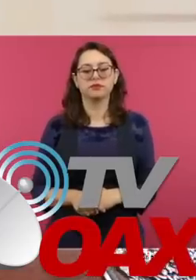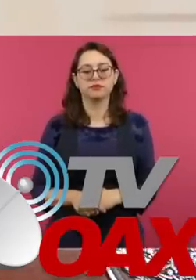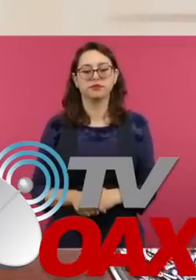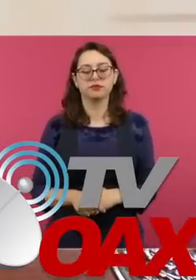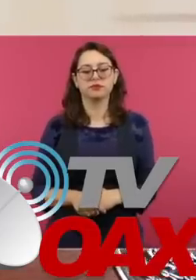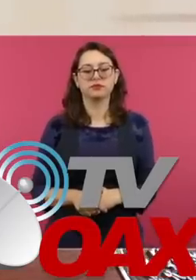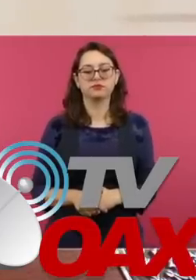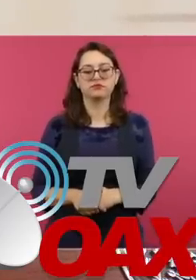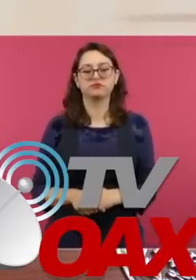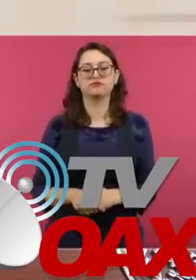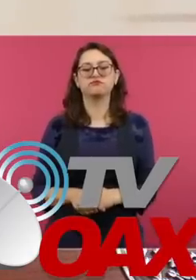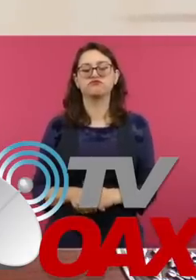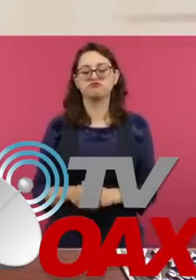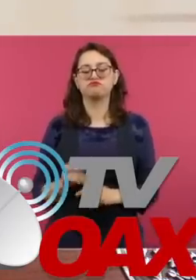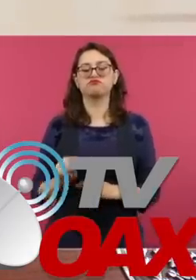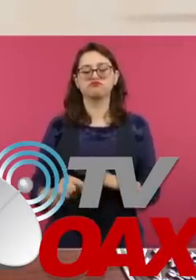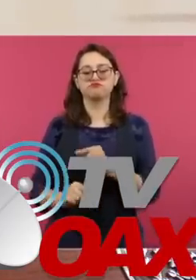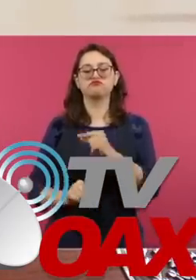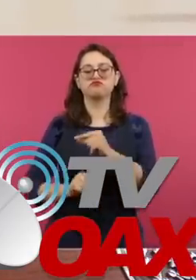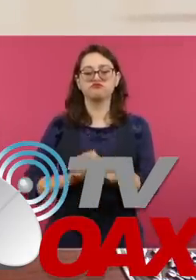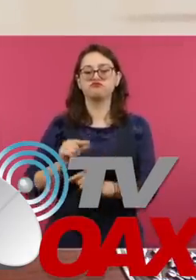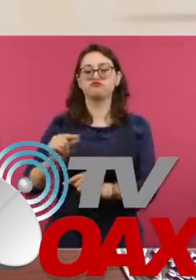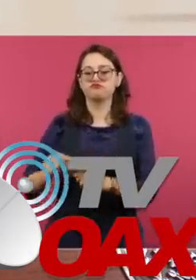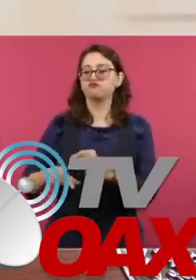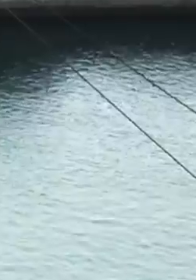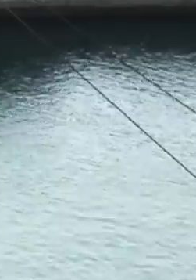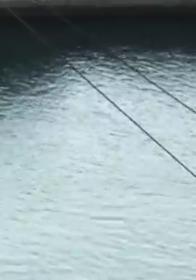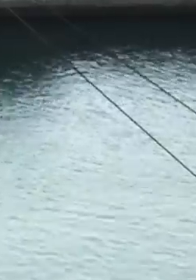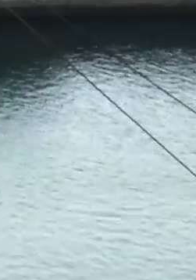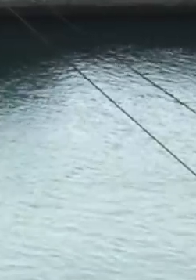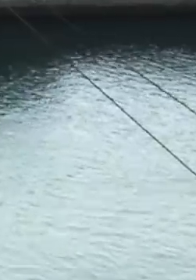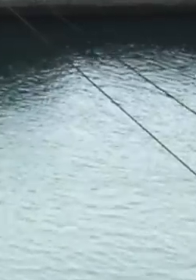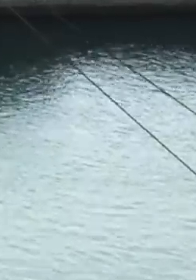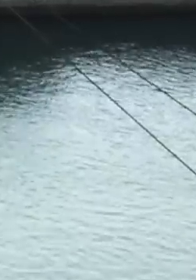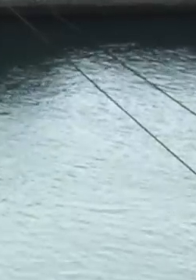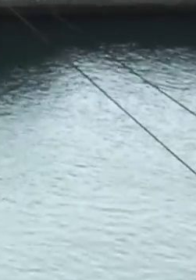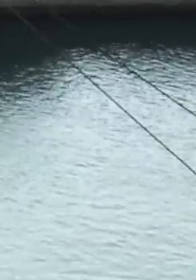y han hecho mejoras y